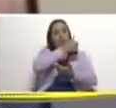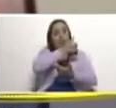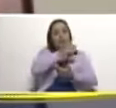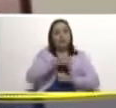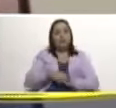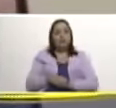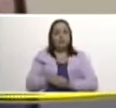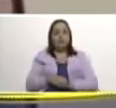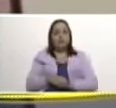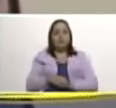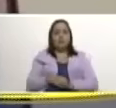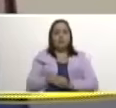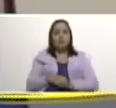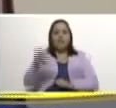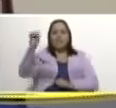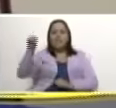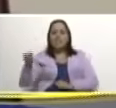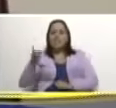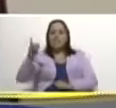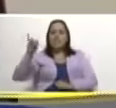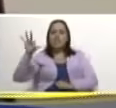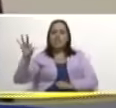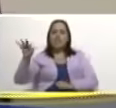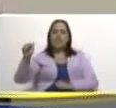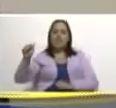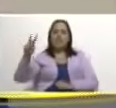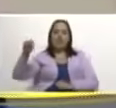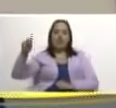Domingo Antonio Cifontes,